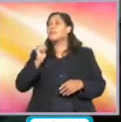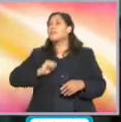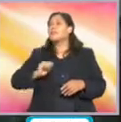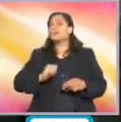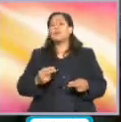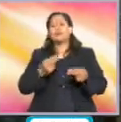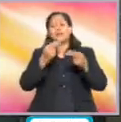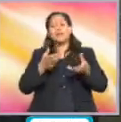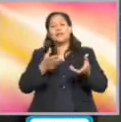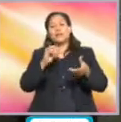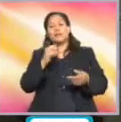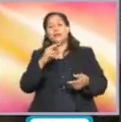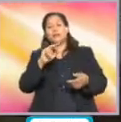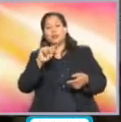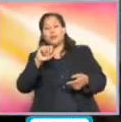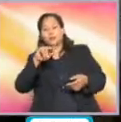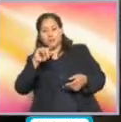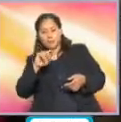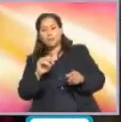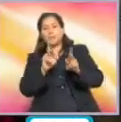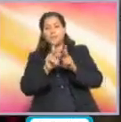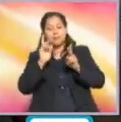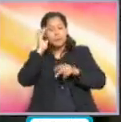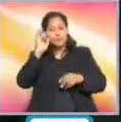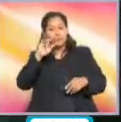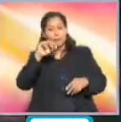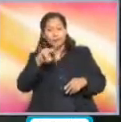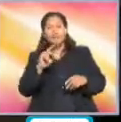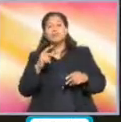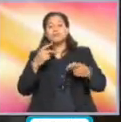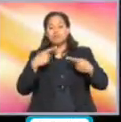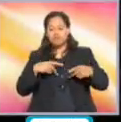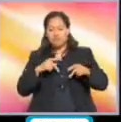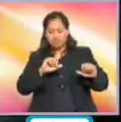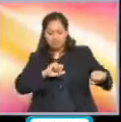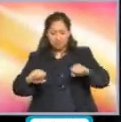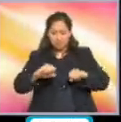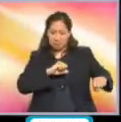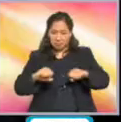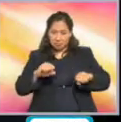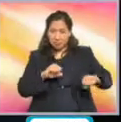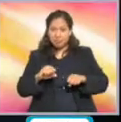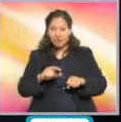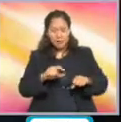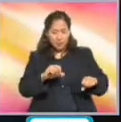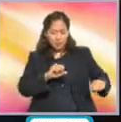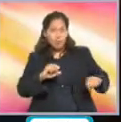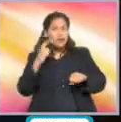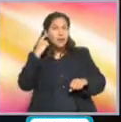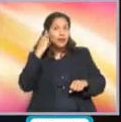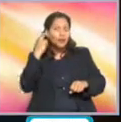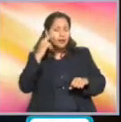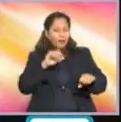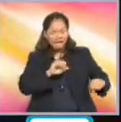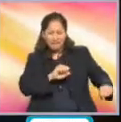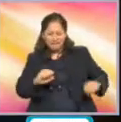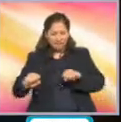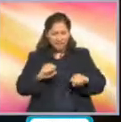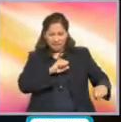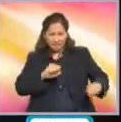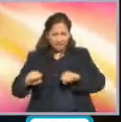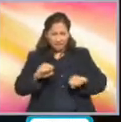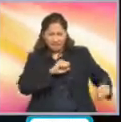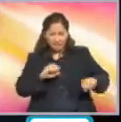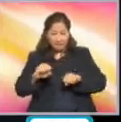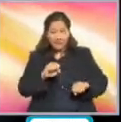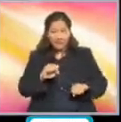de Ayuntamiento y la Plaza de San Juan, en donde los artistas bolean. Bueno, hasta rechina para sacarle brillo. Miren, no